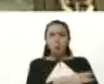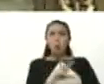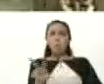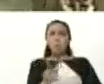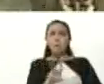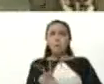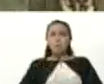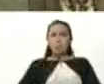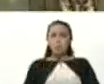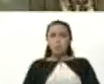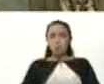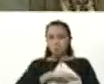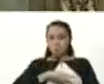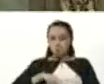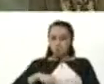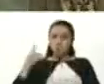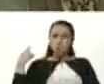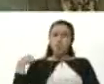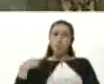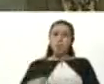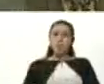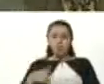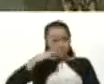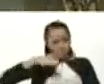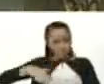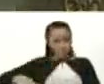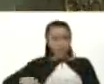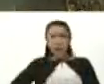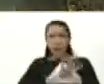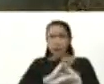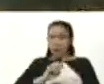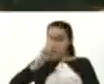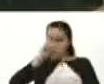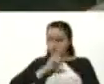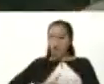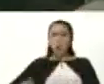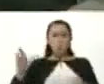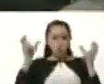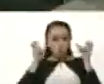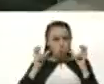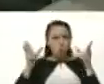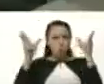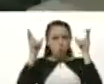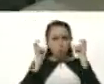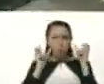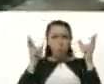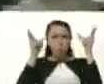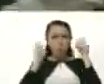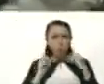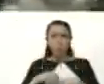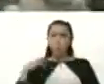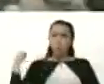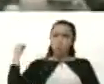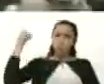hemos recibido los venezolanos y venezolanas durante 50 años de Serenata Guayanesa. Este cuarteto